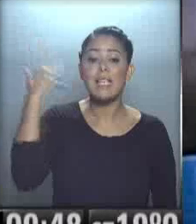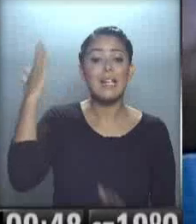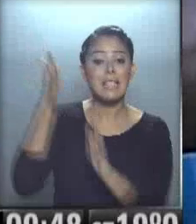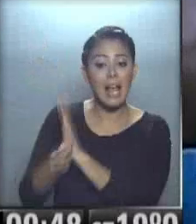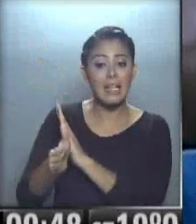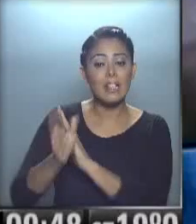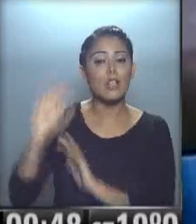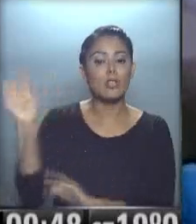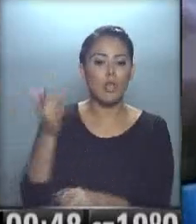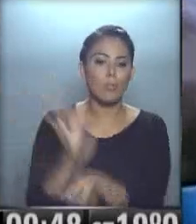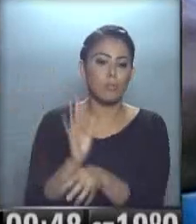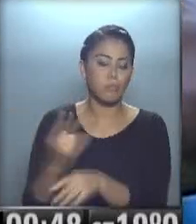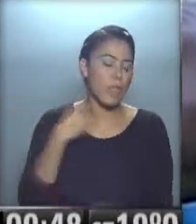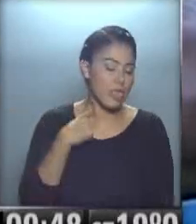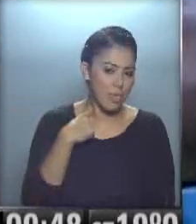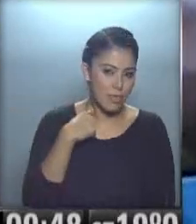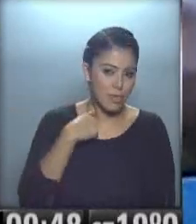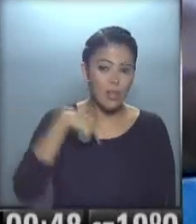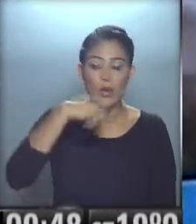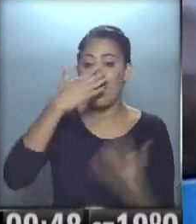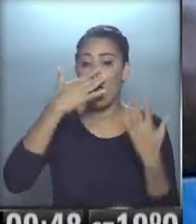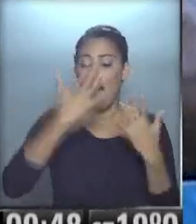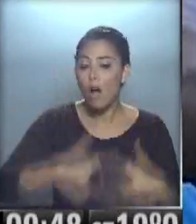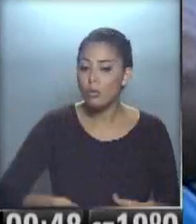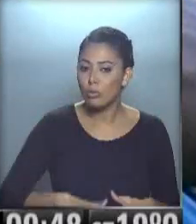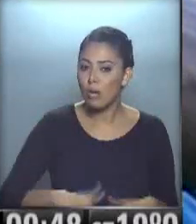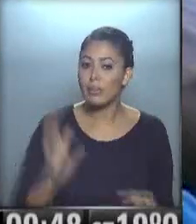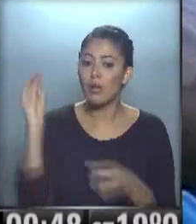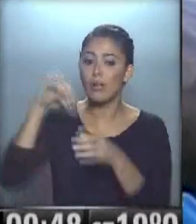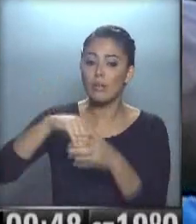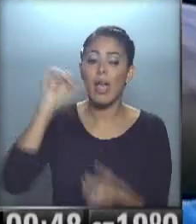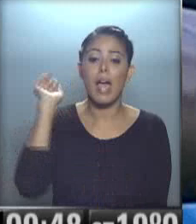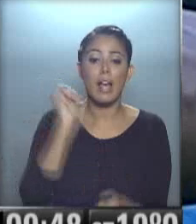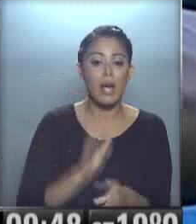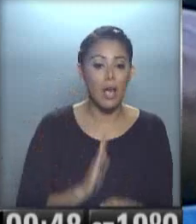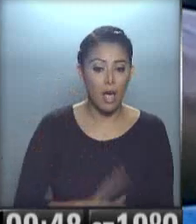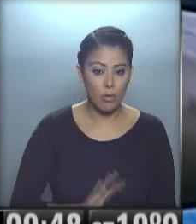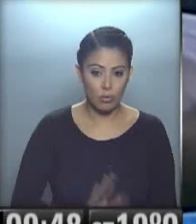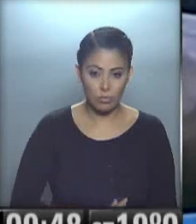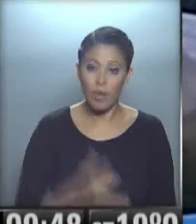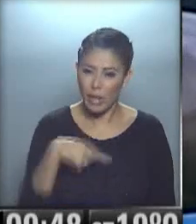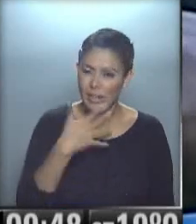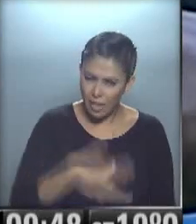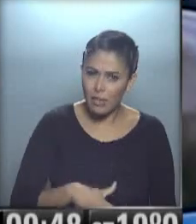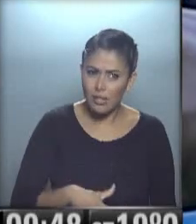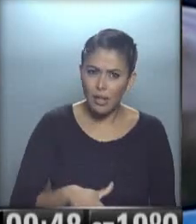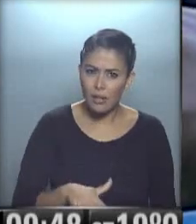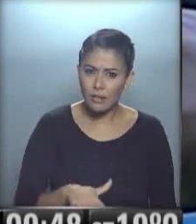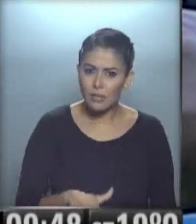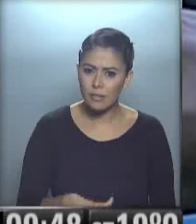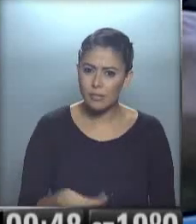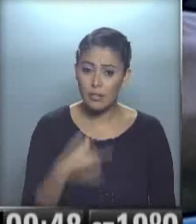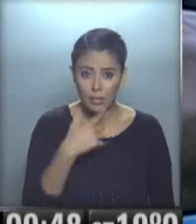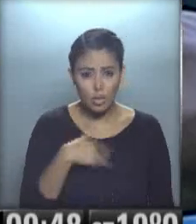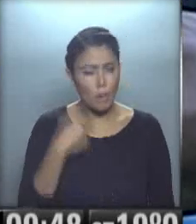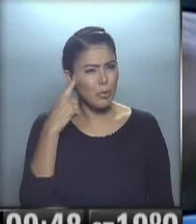fue engañado y automáticamente se involucró en una causa. ¿Me entienden lo que digo?